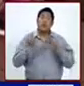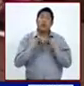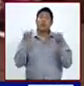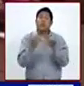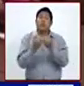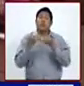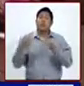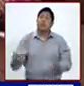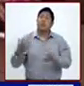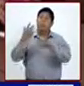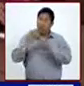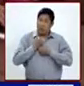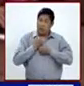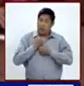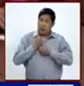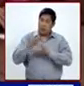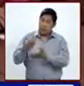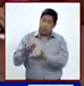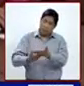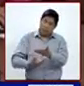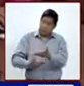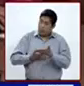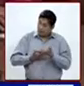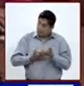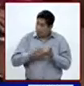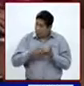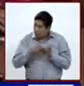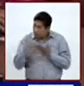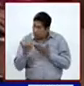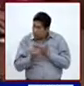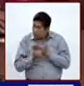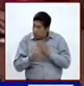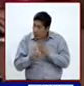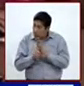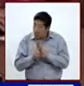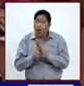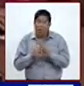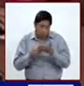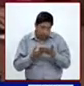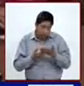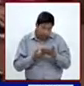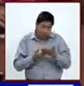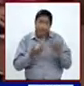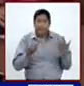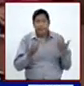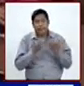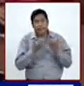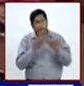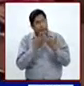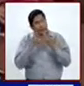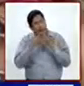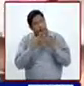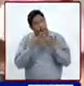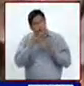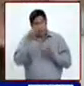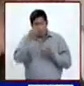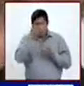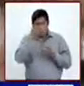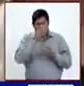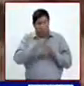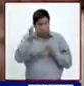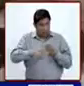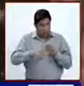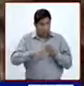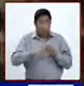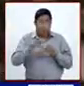recibido una propuesta de proyecto de ley precisamente para unificar los criterios y